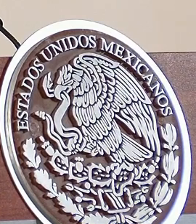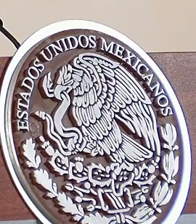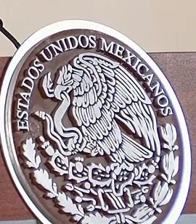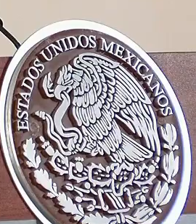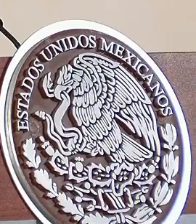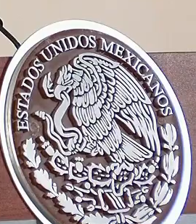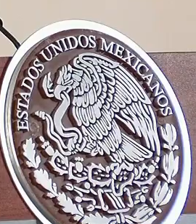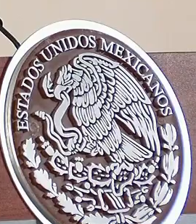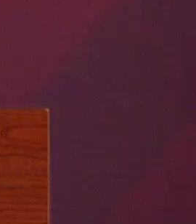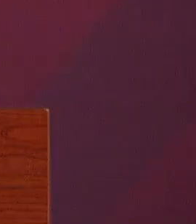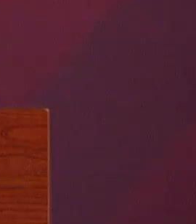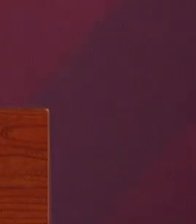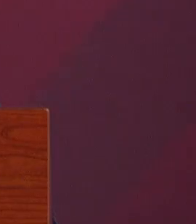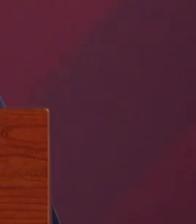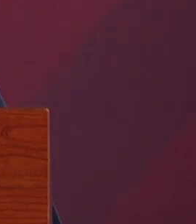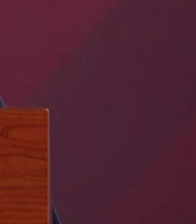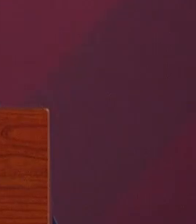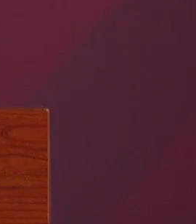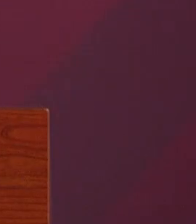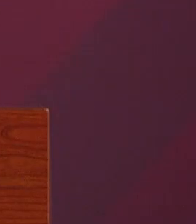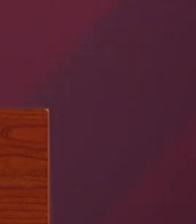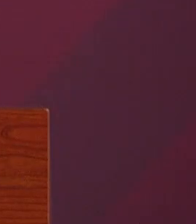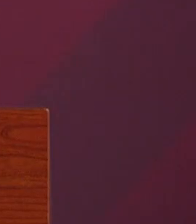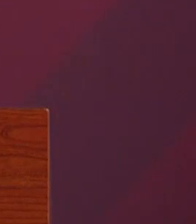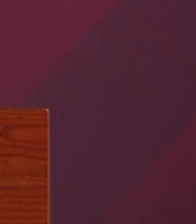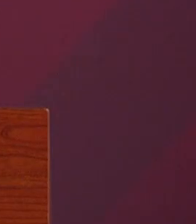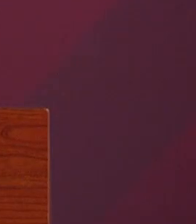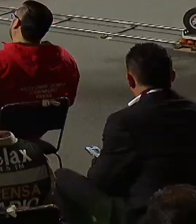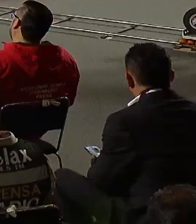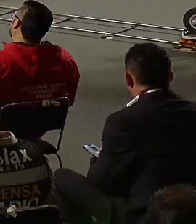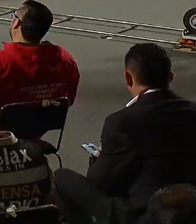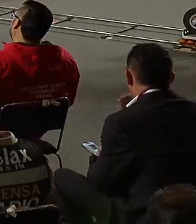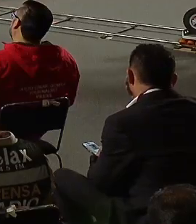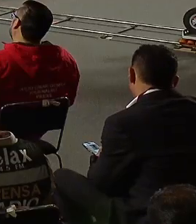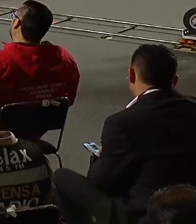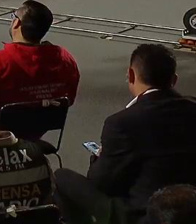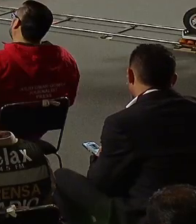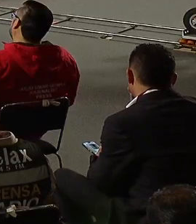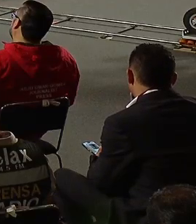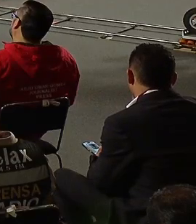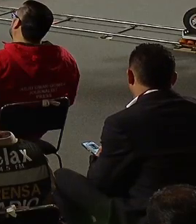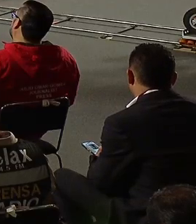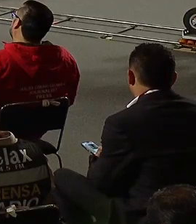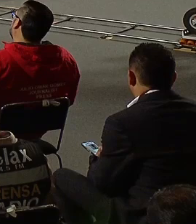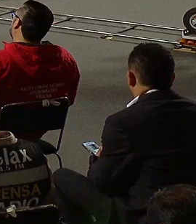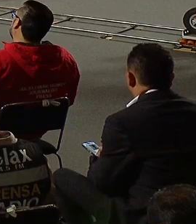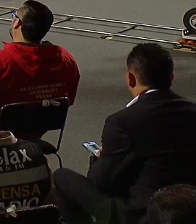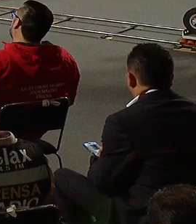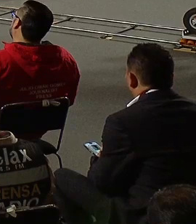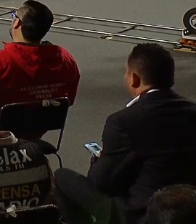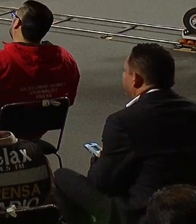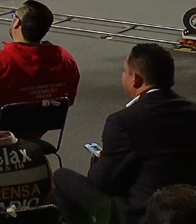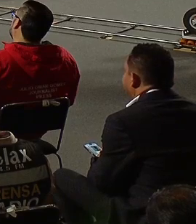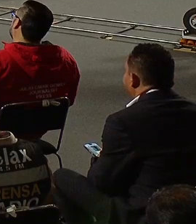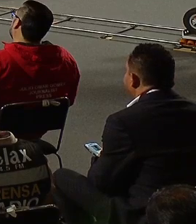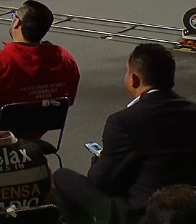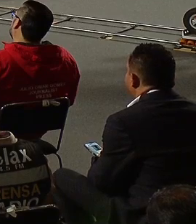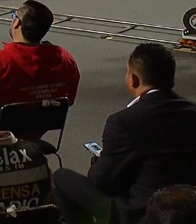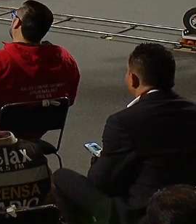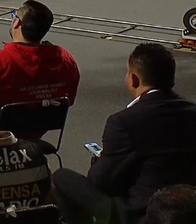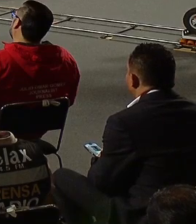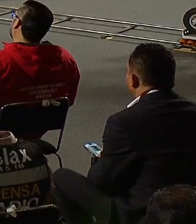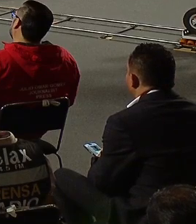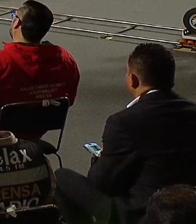personalmente encabezando los recorridos para ver la